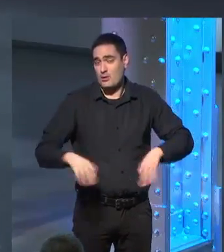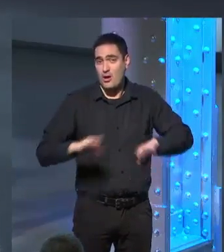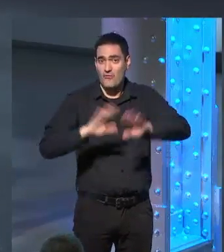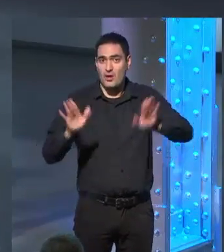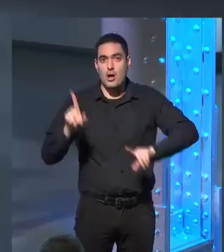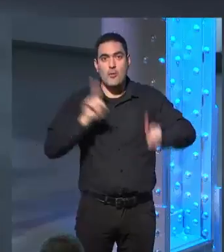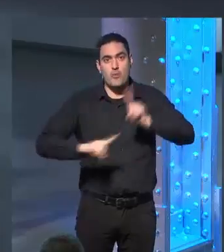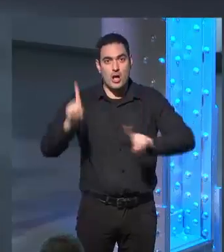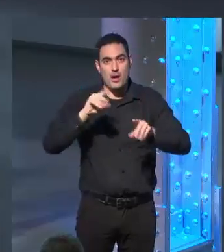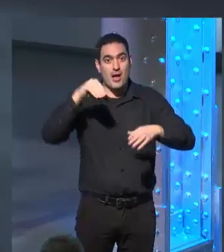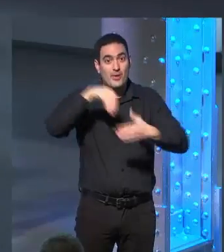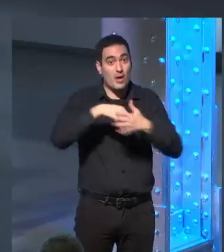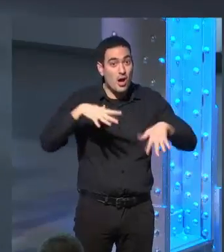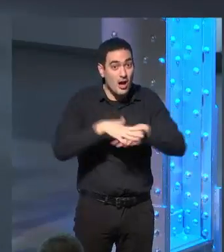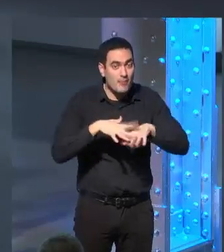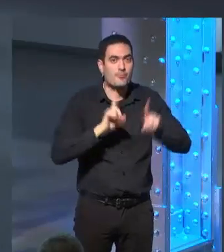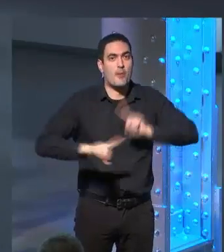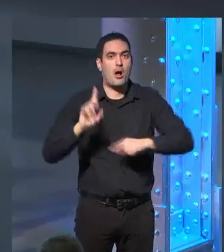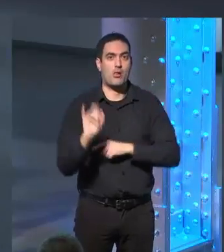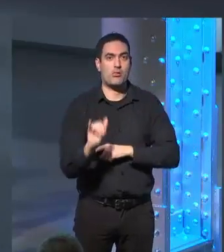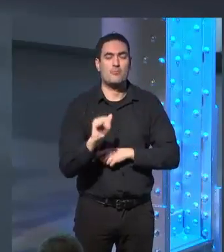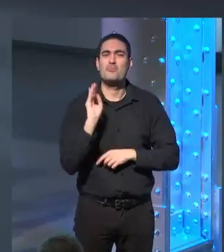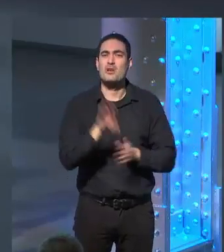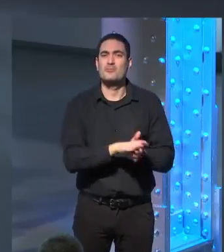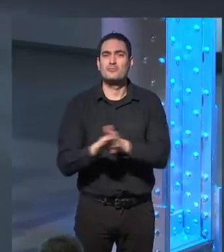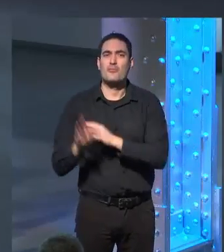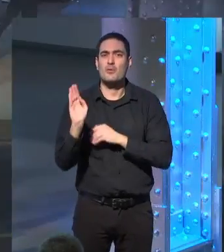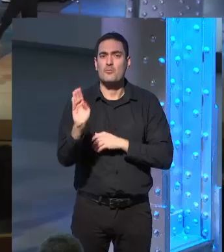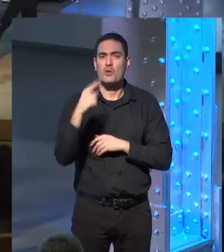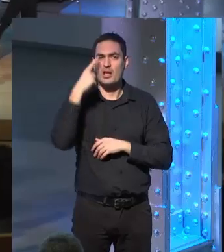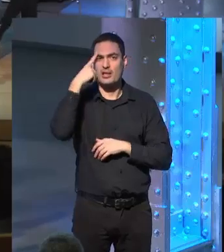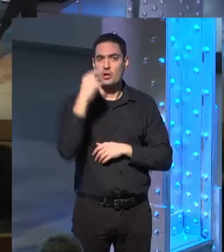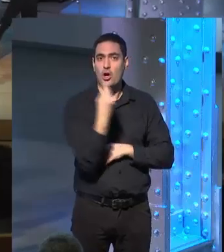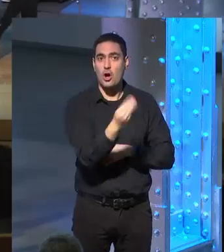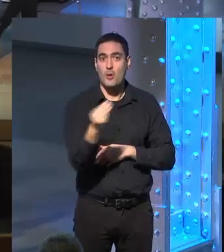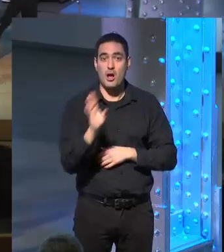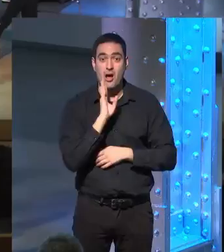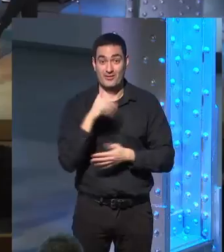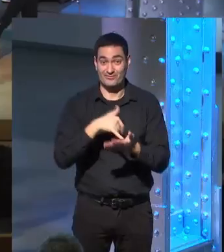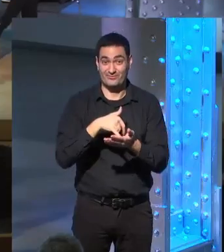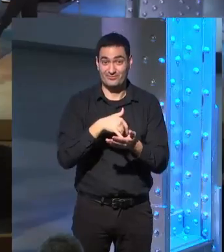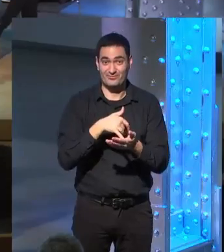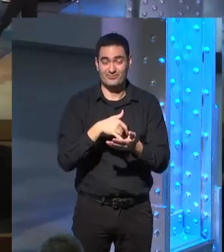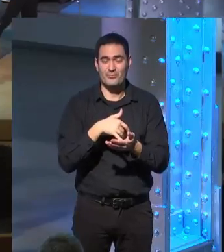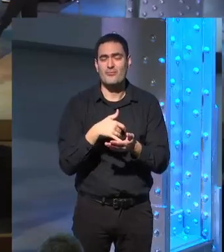a tener problemas en la red. ¿Creéis que estos jóvenes más